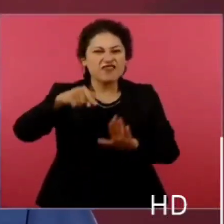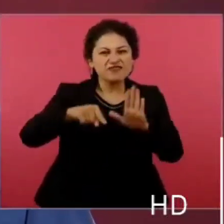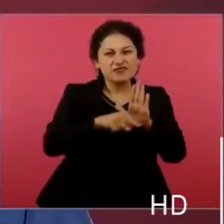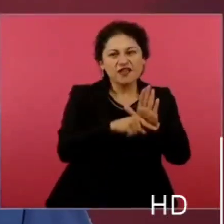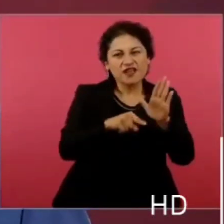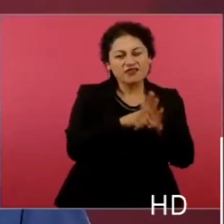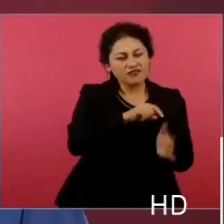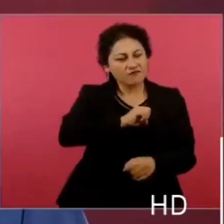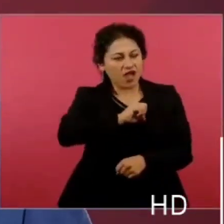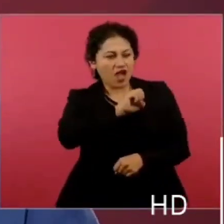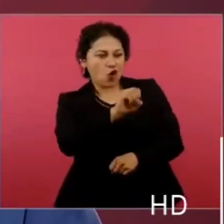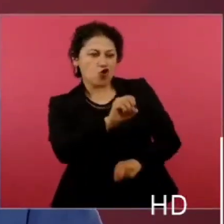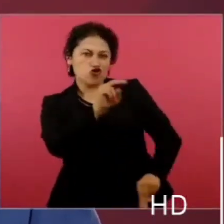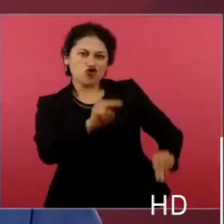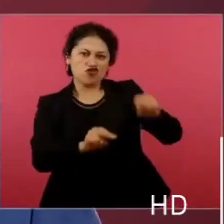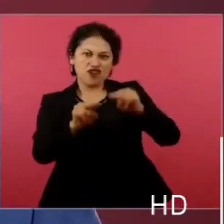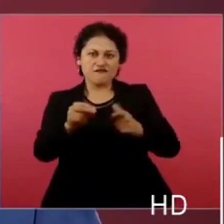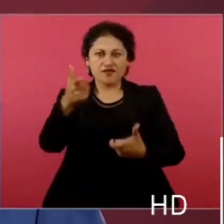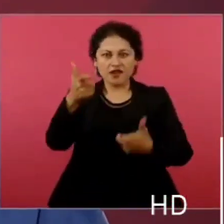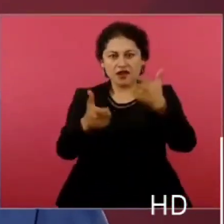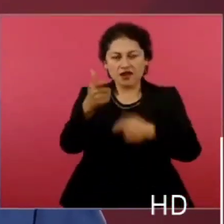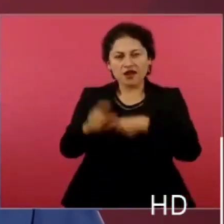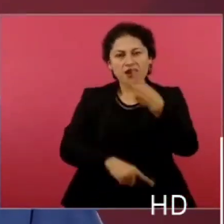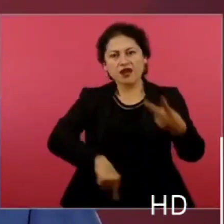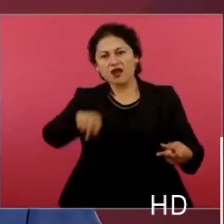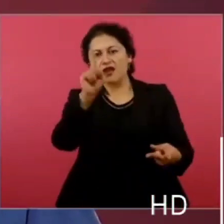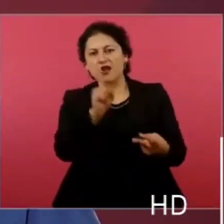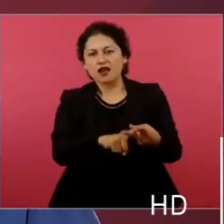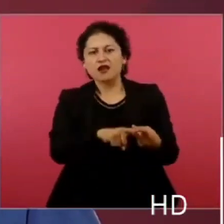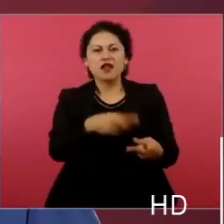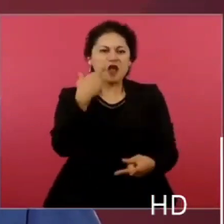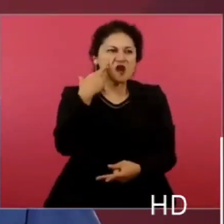discriminación, con la impunidad, con la corrupción?